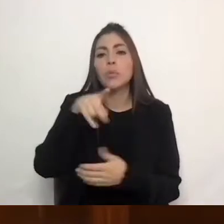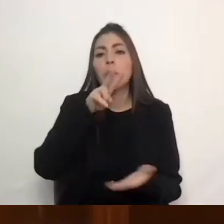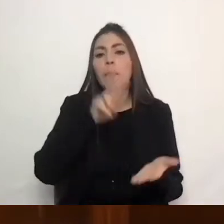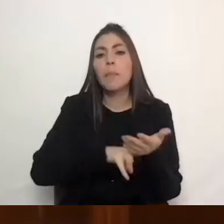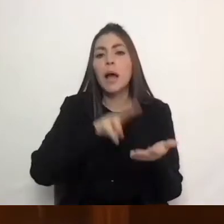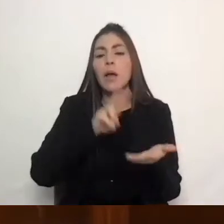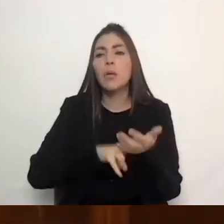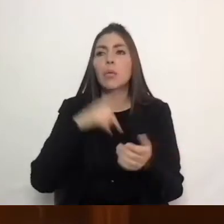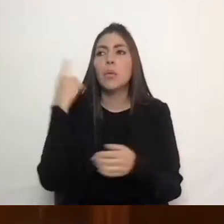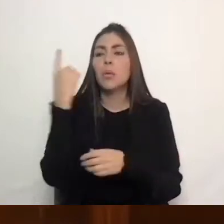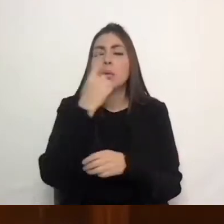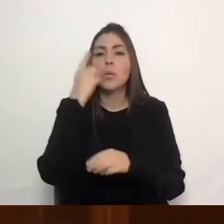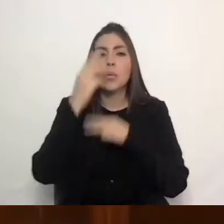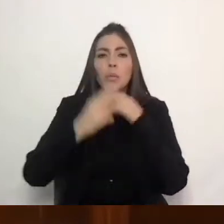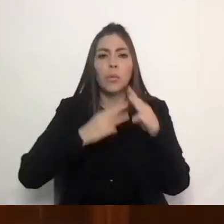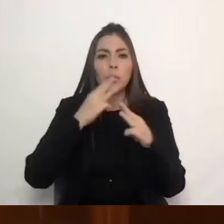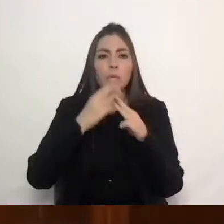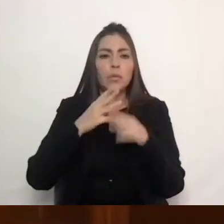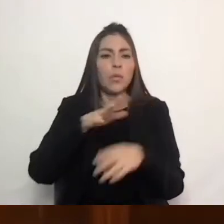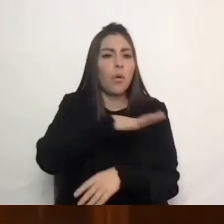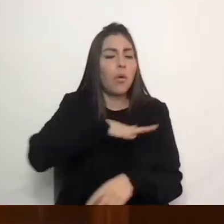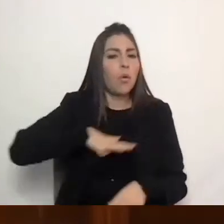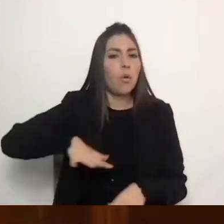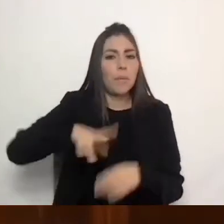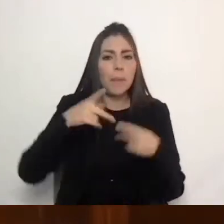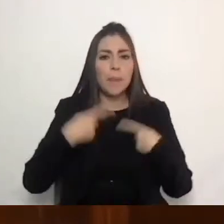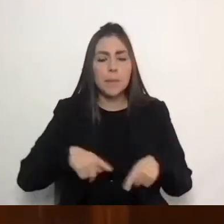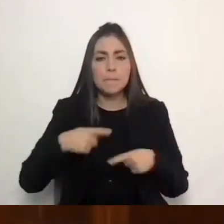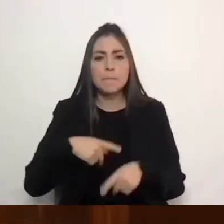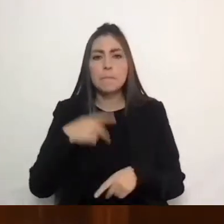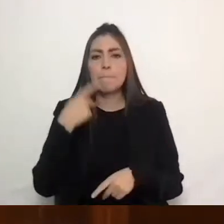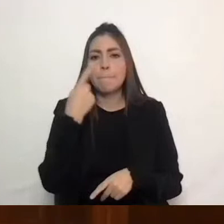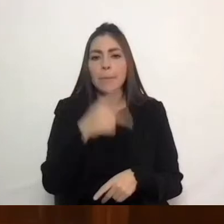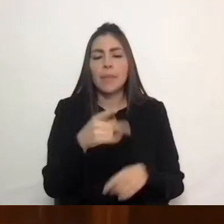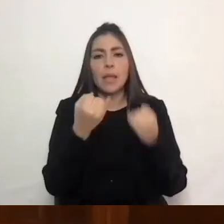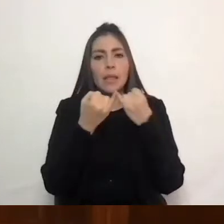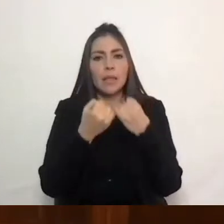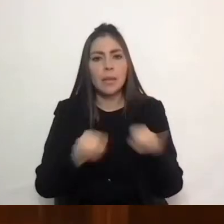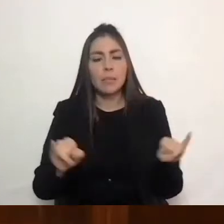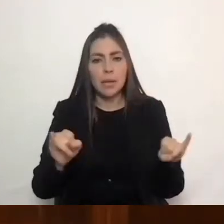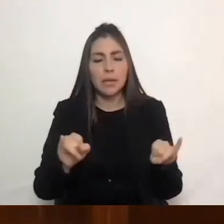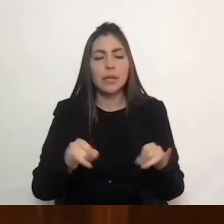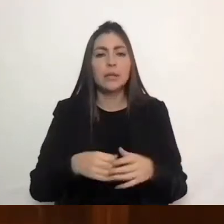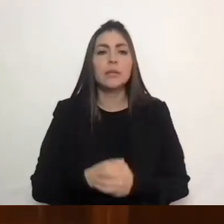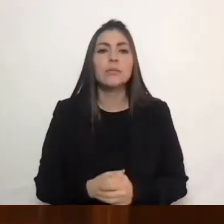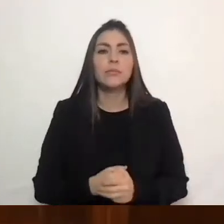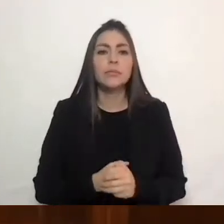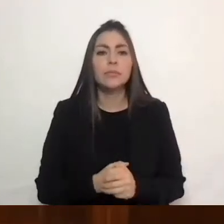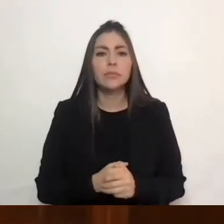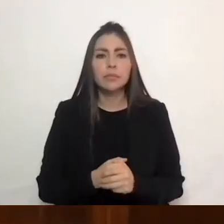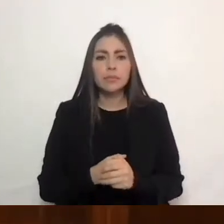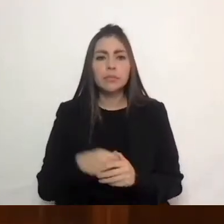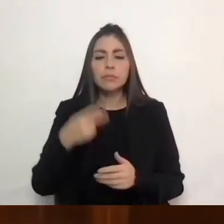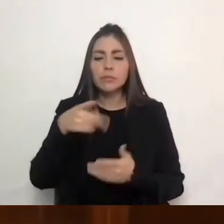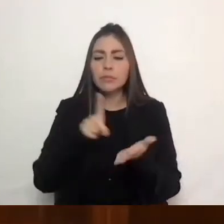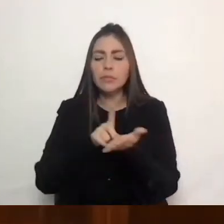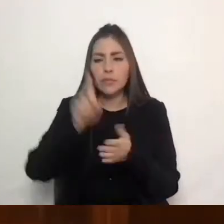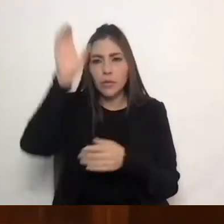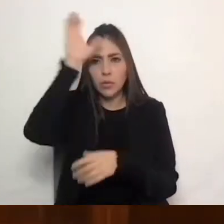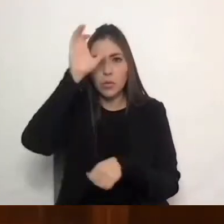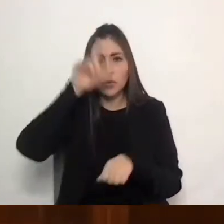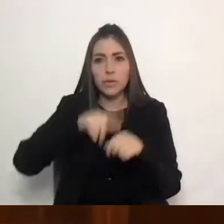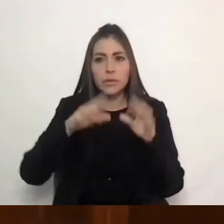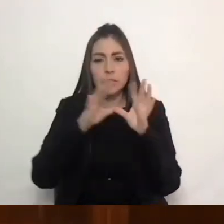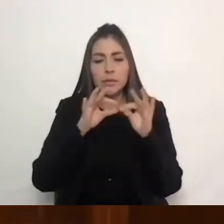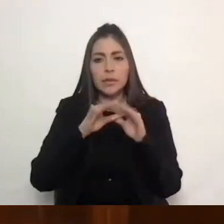universalidad, indivisibilidad e independencia. La interpretación de los derechos culturales depende de todas